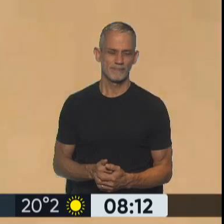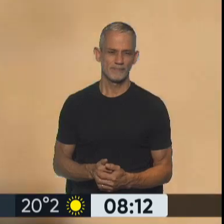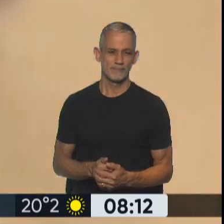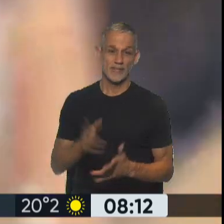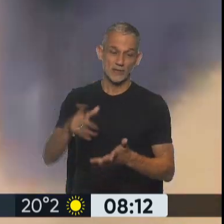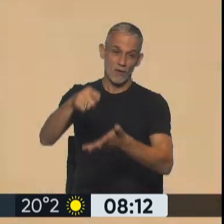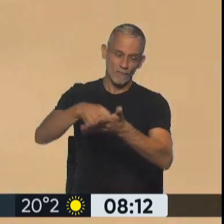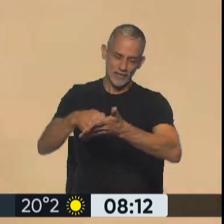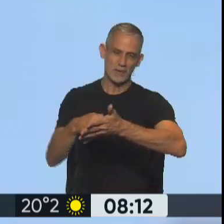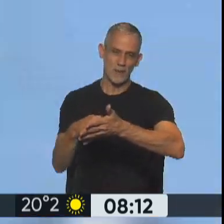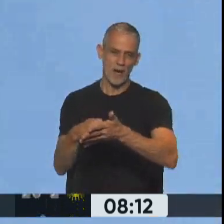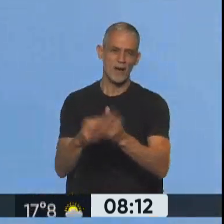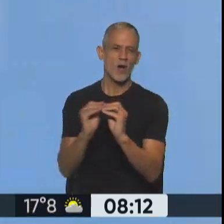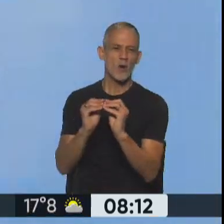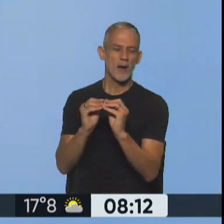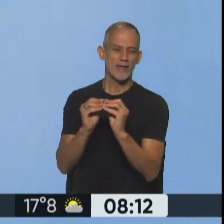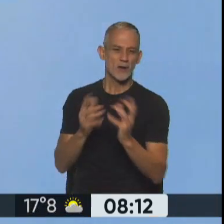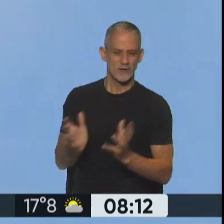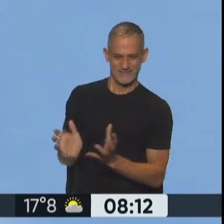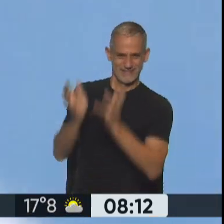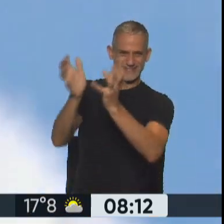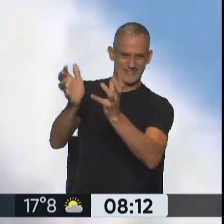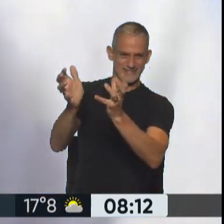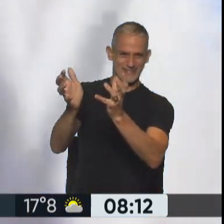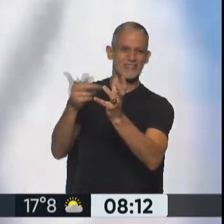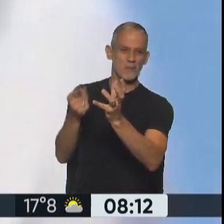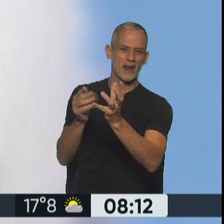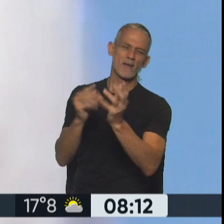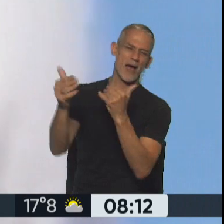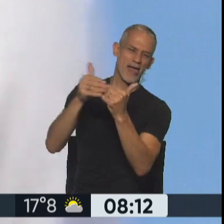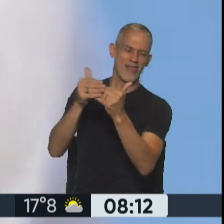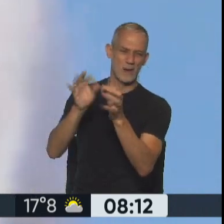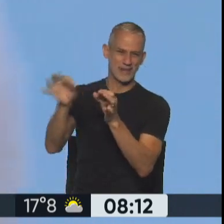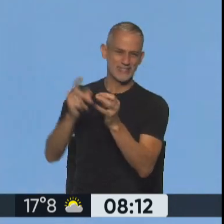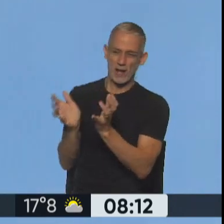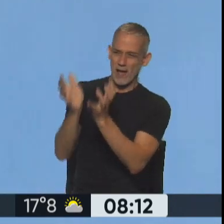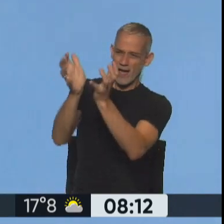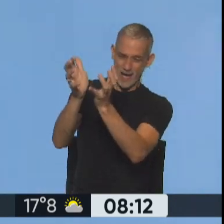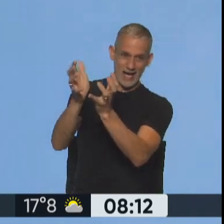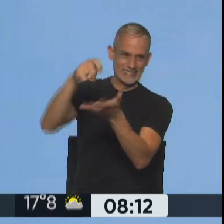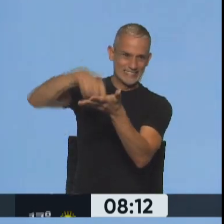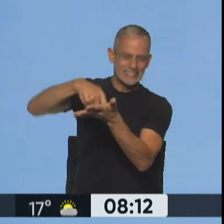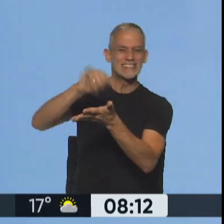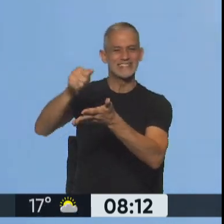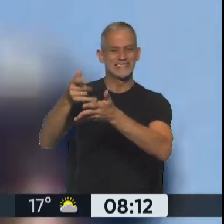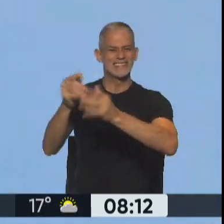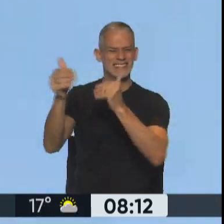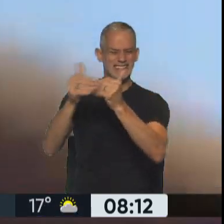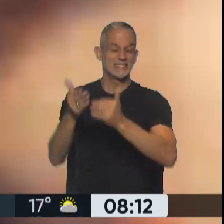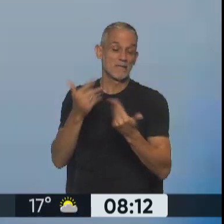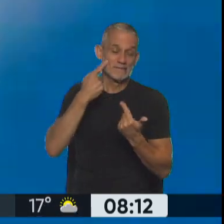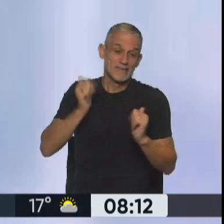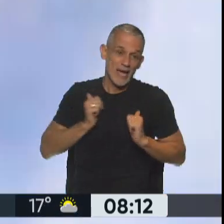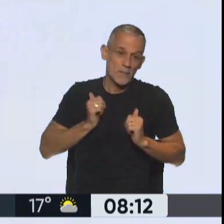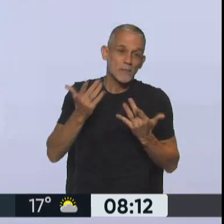Ahí está finalmente el colega Juan Pablo lo ayudó lo alzó logró que le firmara y esperemos que